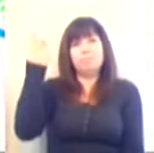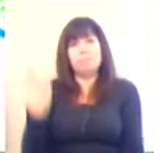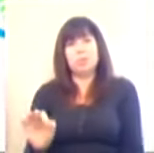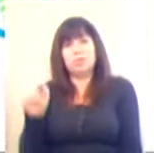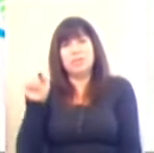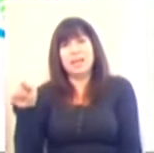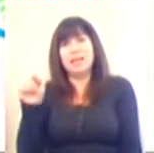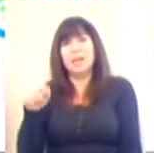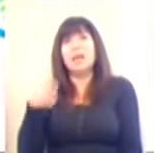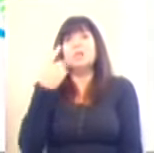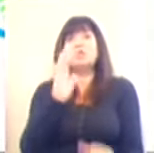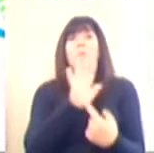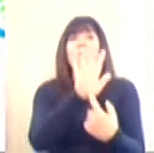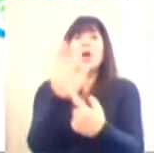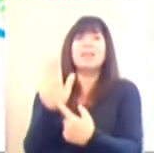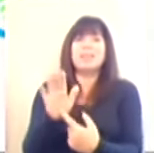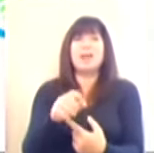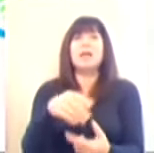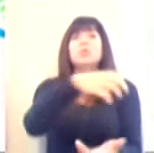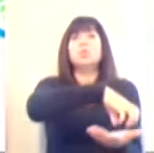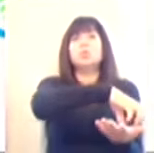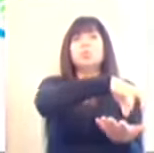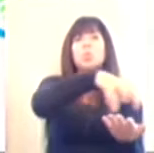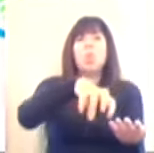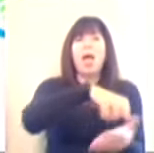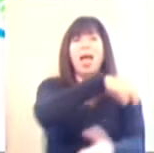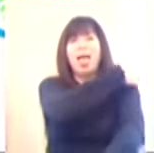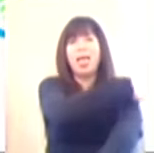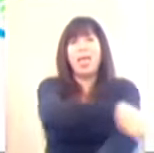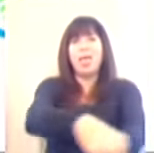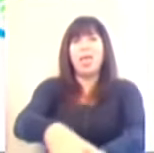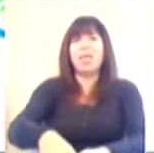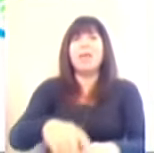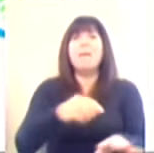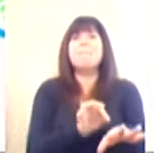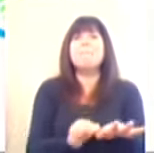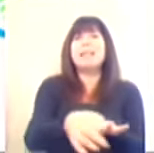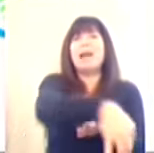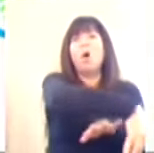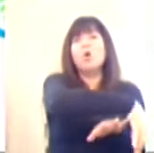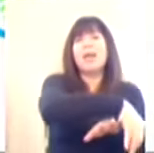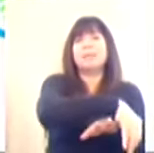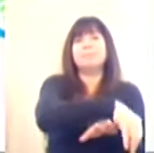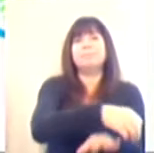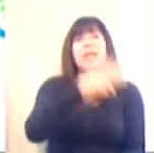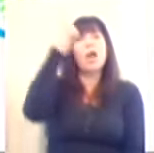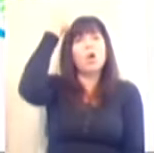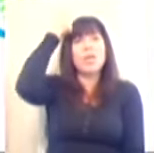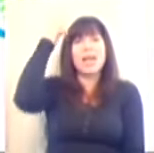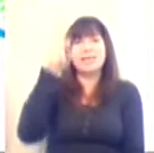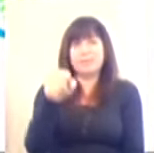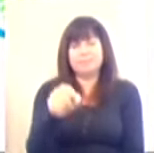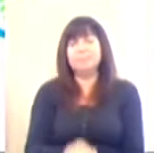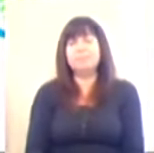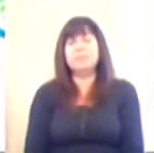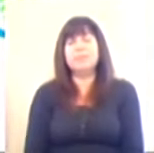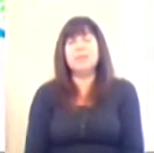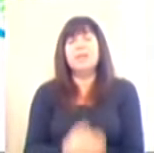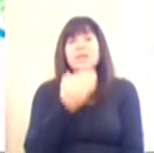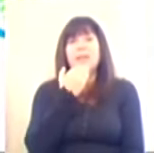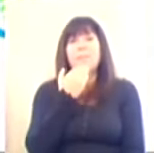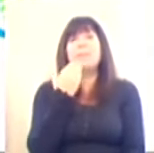las ciudades, incluso en ciudades tan lugares prístinos como es la Patagonia en Coyhaique. ¿Y qué efecto tiene ese? Y sobre todo pensando en